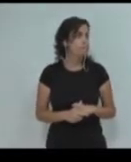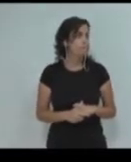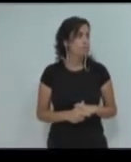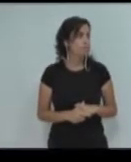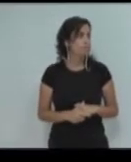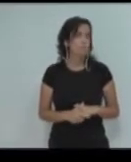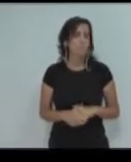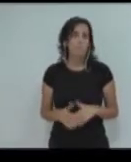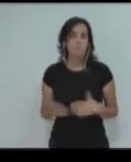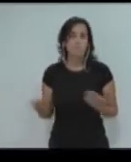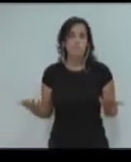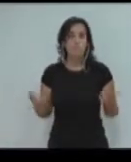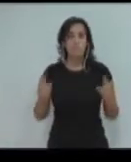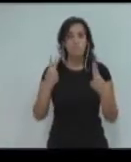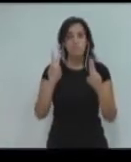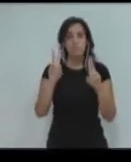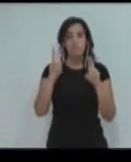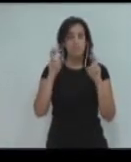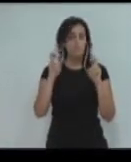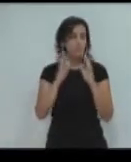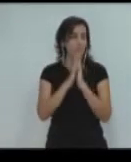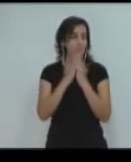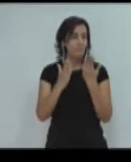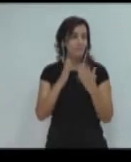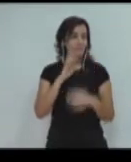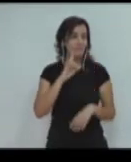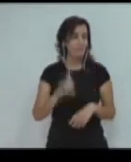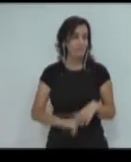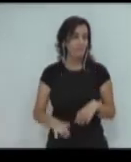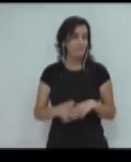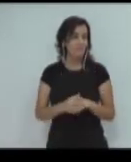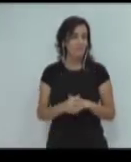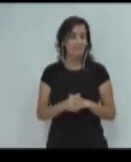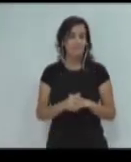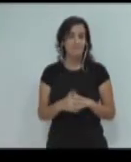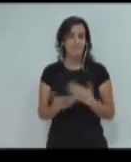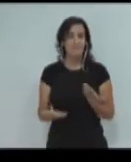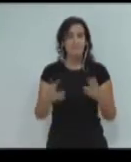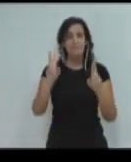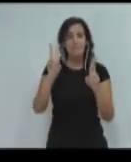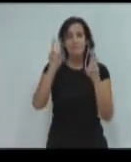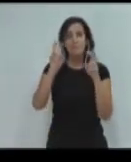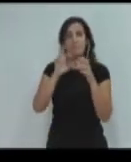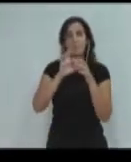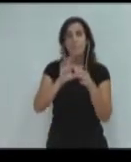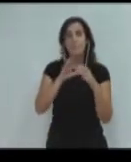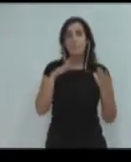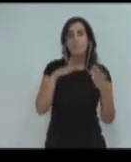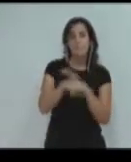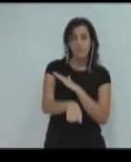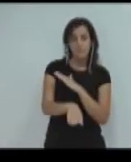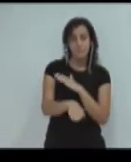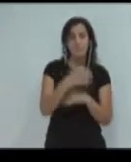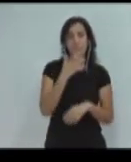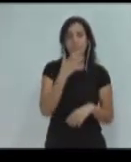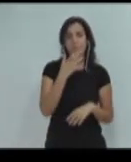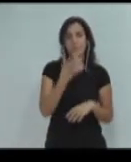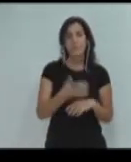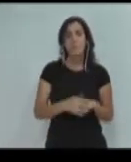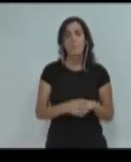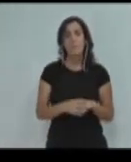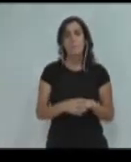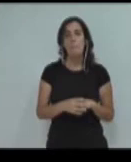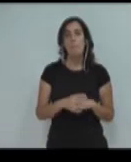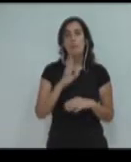Y bueno, el tema de los libros electrónicos, comentamos cómo contemplar el tema de la accesibilidad.